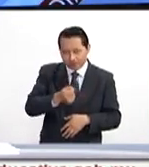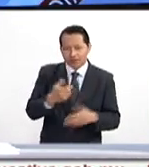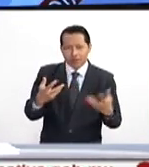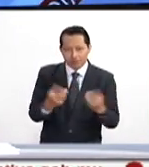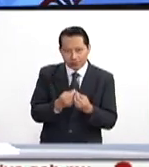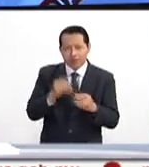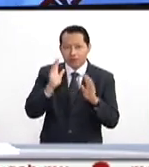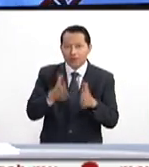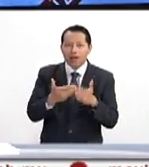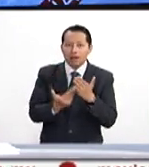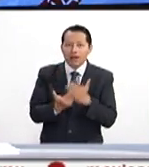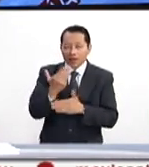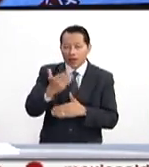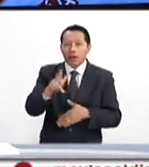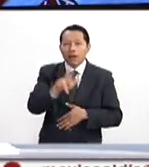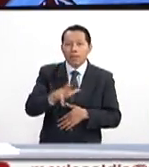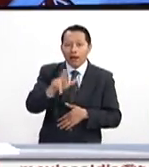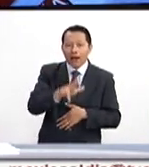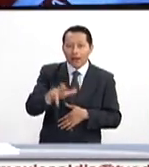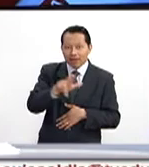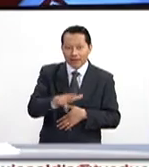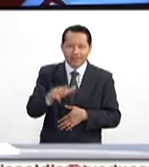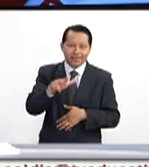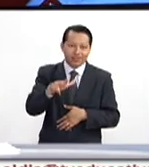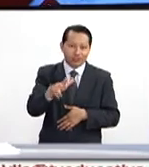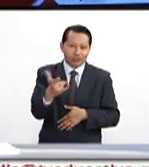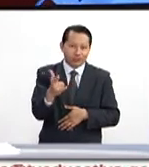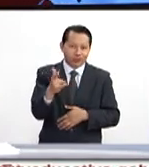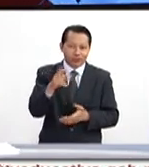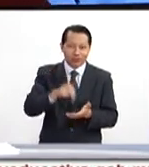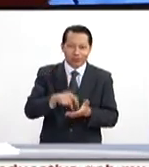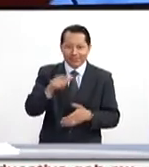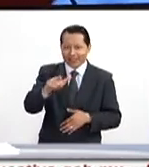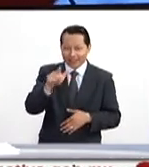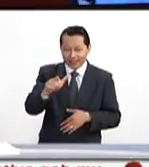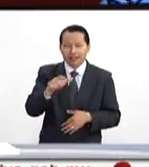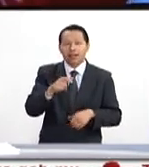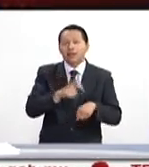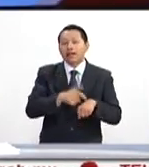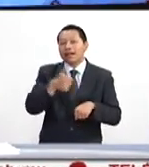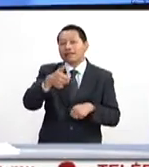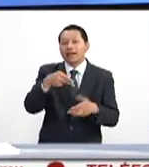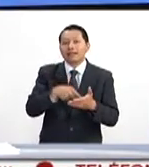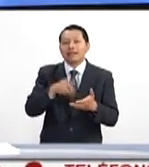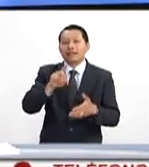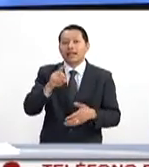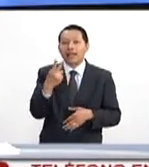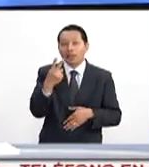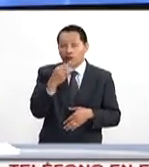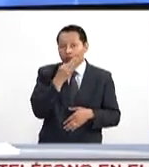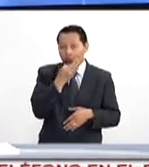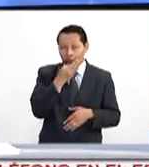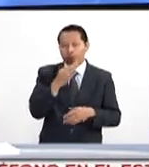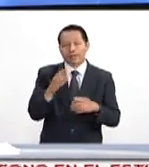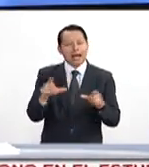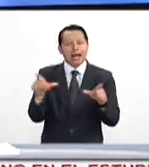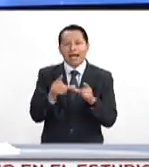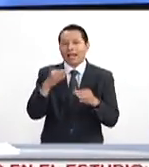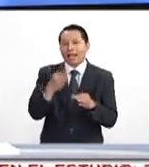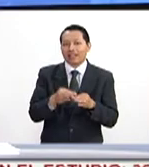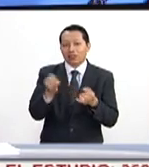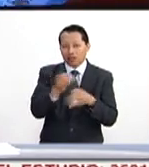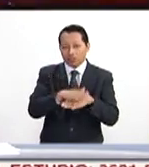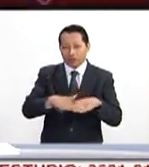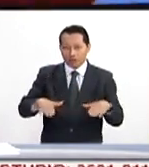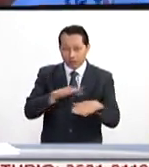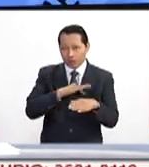en esta mañana de martes 18 de julio del 2017. Son las 6:32 minutos. Estamos listos para informarles